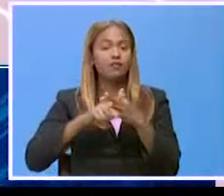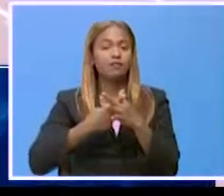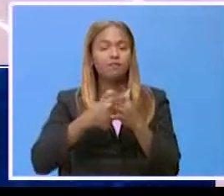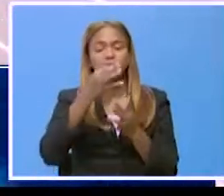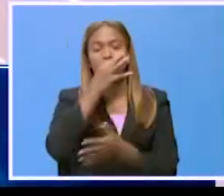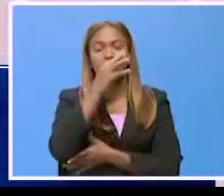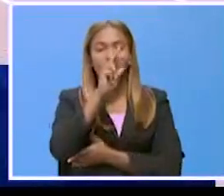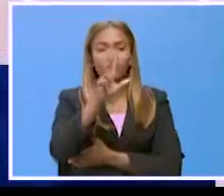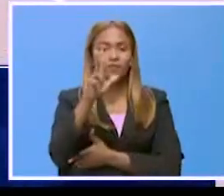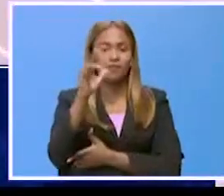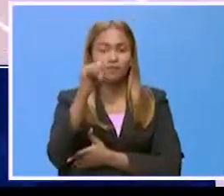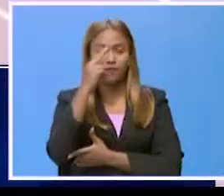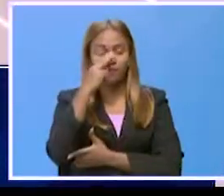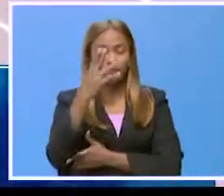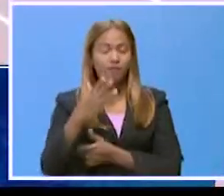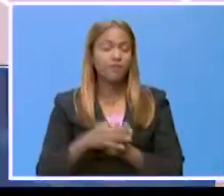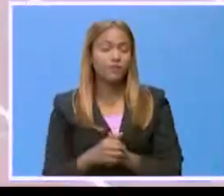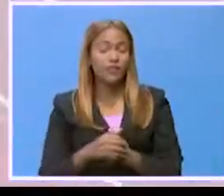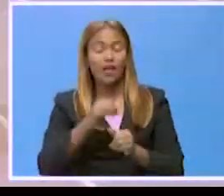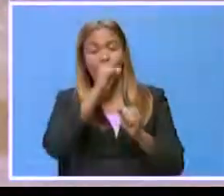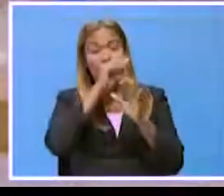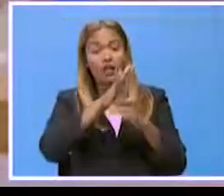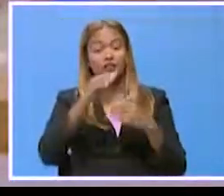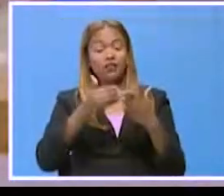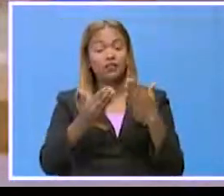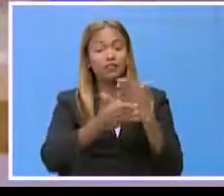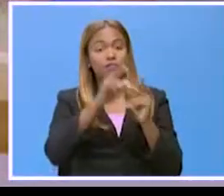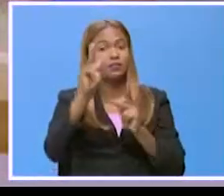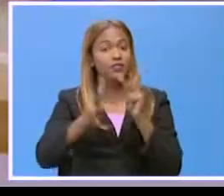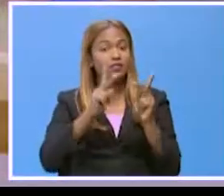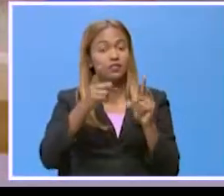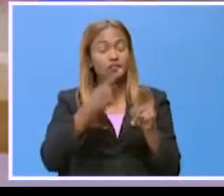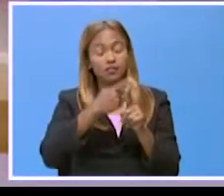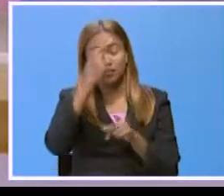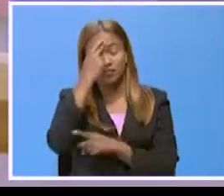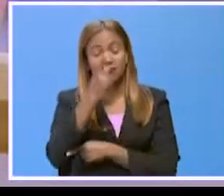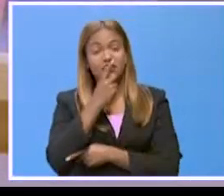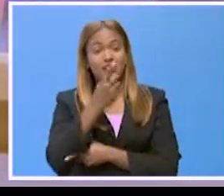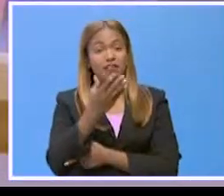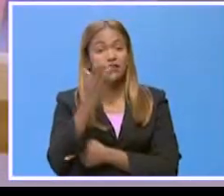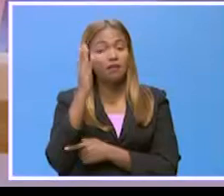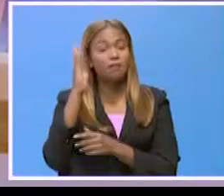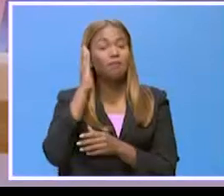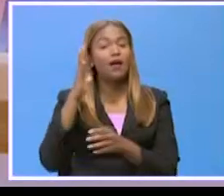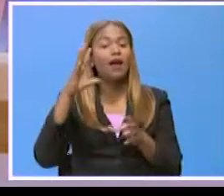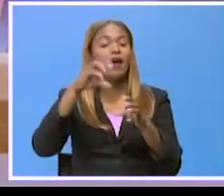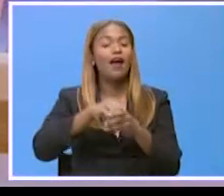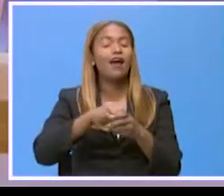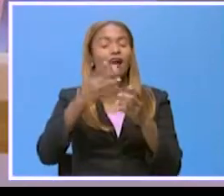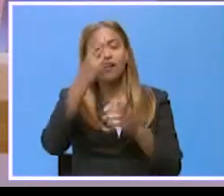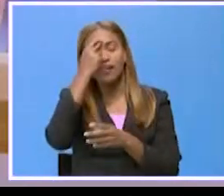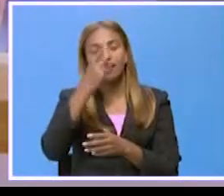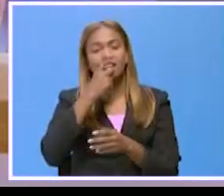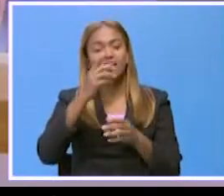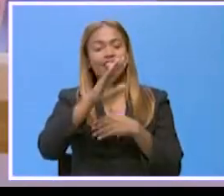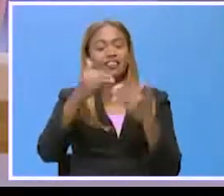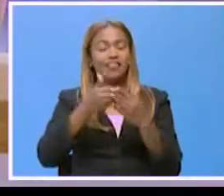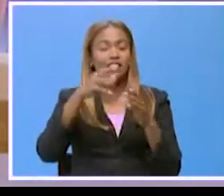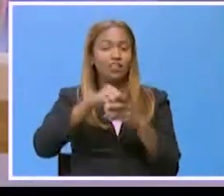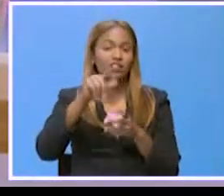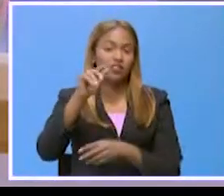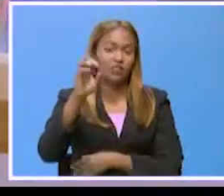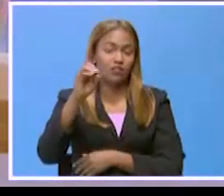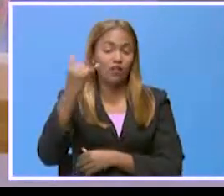23 de julio buena suerte para estos atletas dominicanas que nos representarán dignamente en tokio